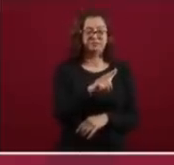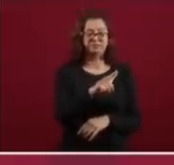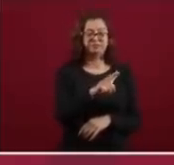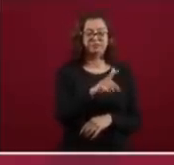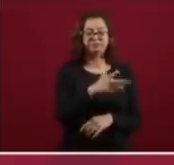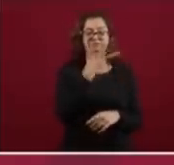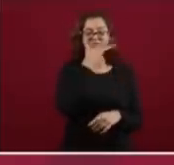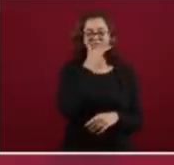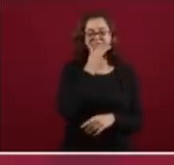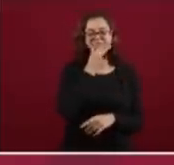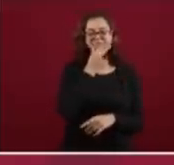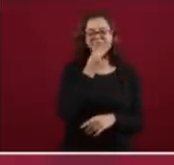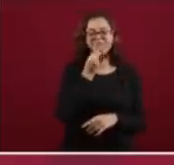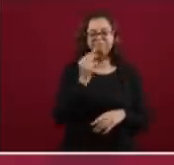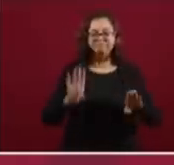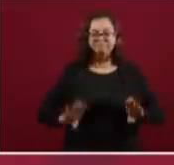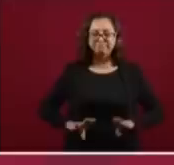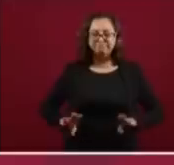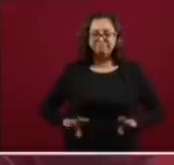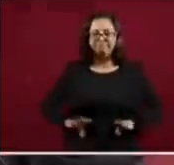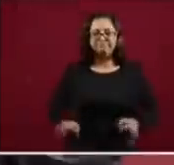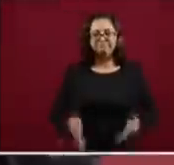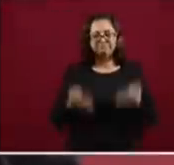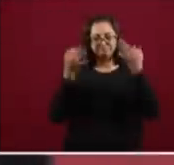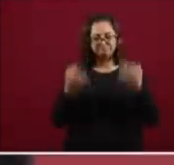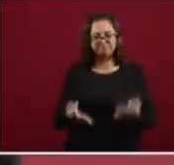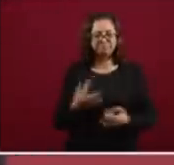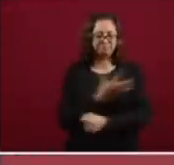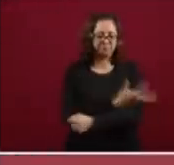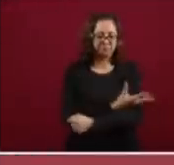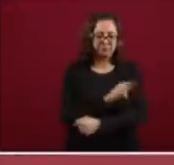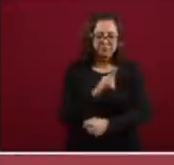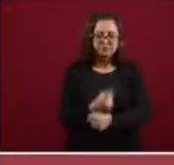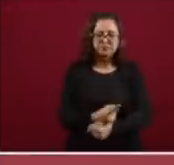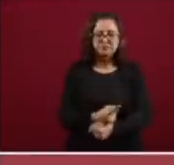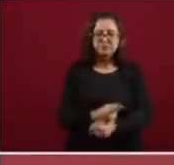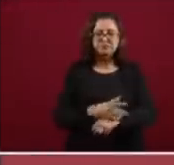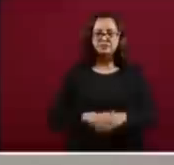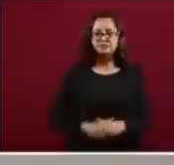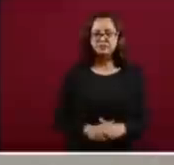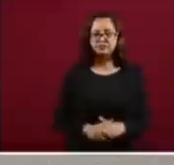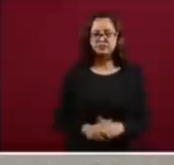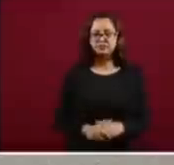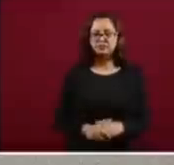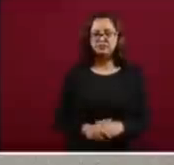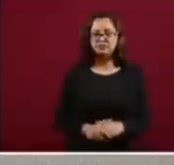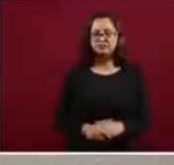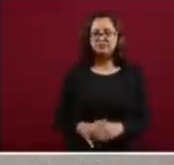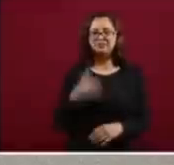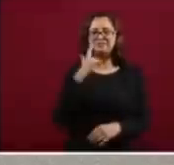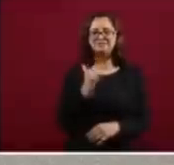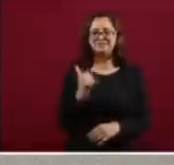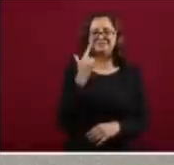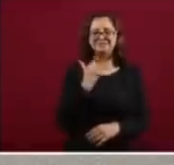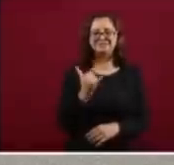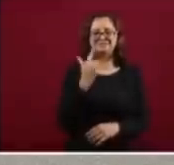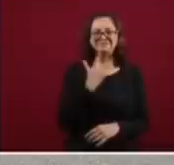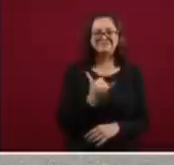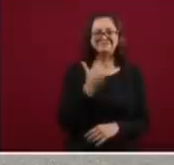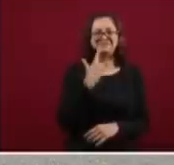un hombre con principios con ideales una gente honesta de lucha